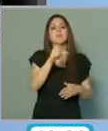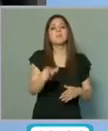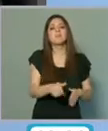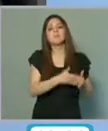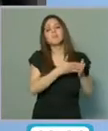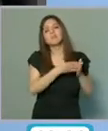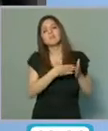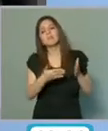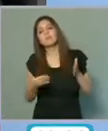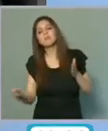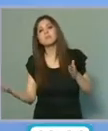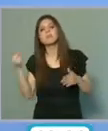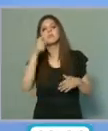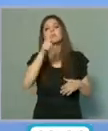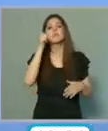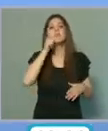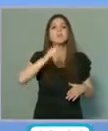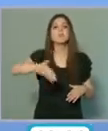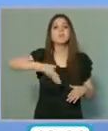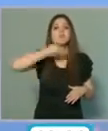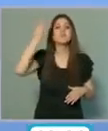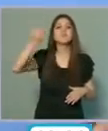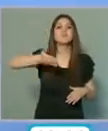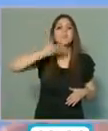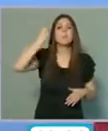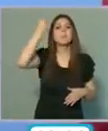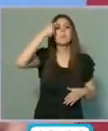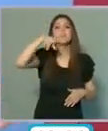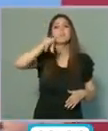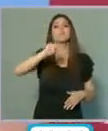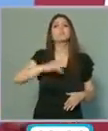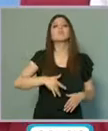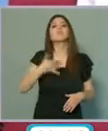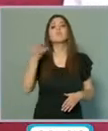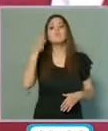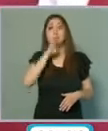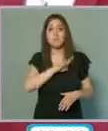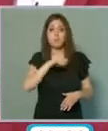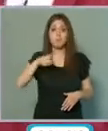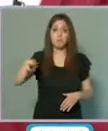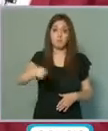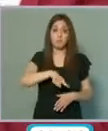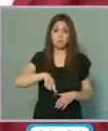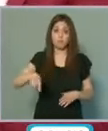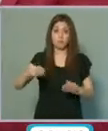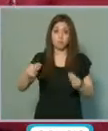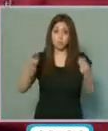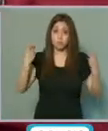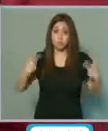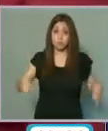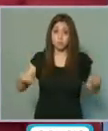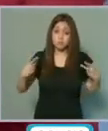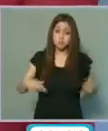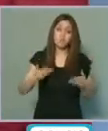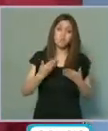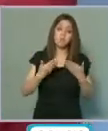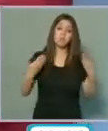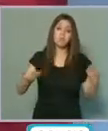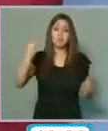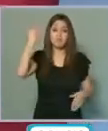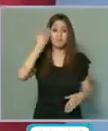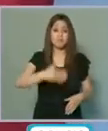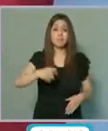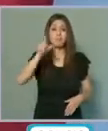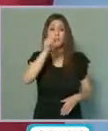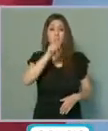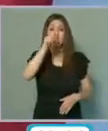la consumes para no sentirte mal. Y esto está sucediendo con muchas personas que, bueno, sabemos hoy que hay hasta accidentes, ¿no?